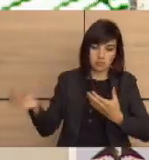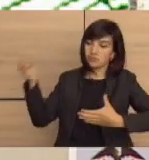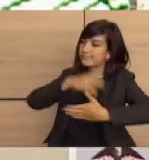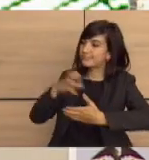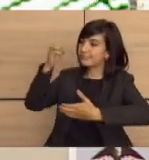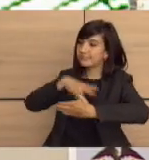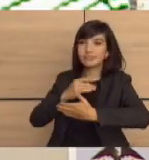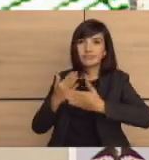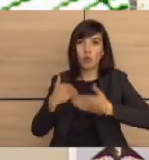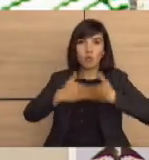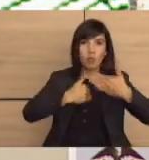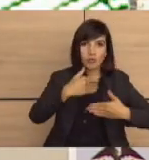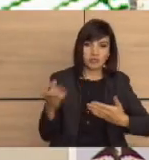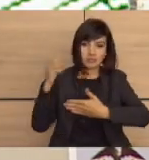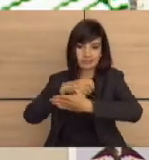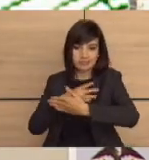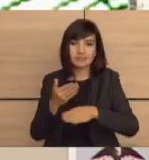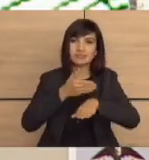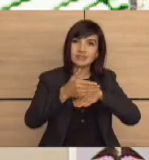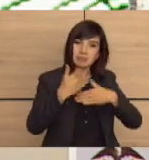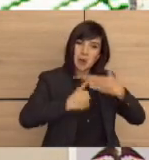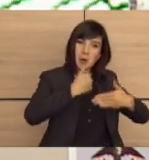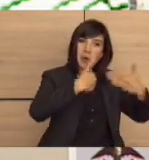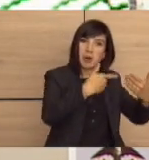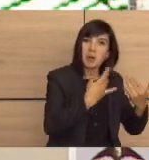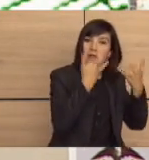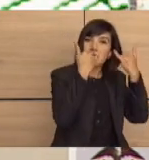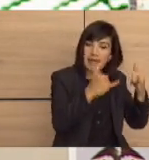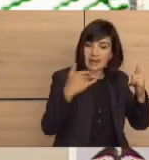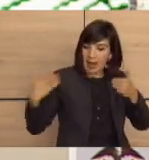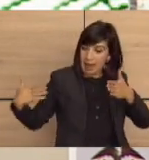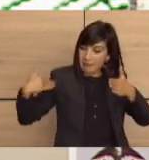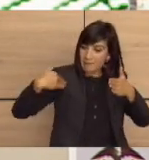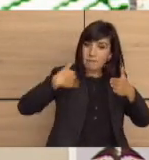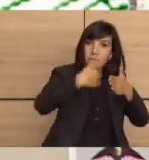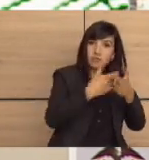Entonces, lo importante no es que los estudiantes sepan que se